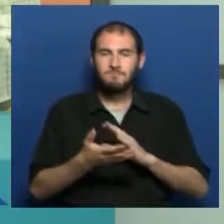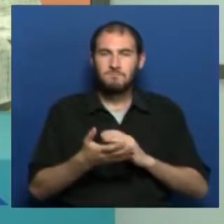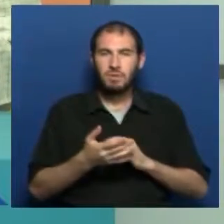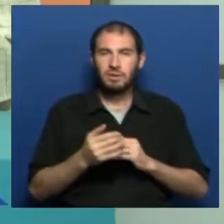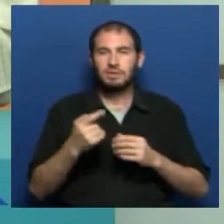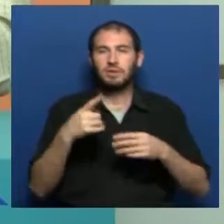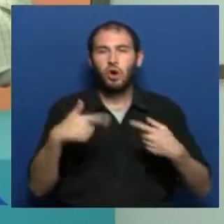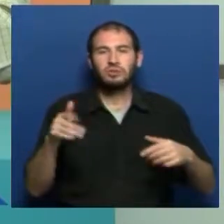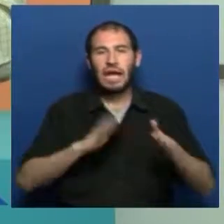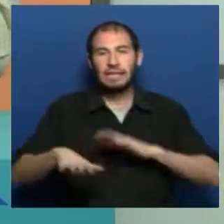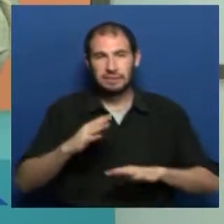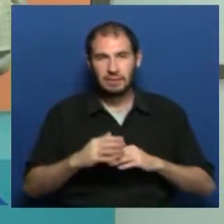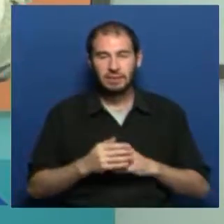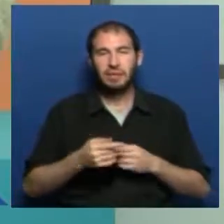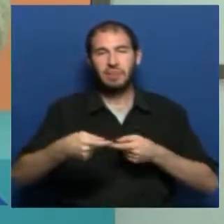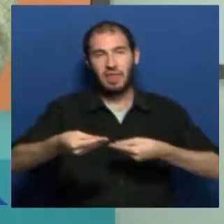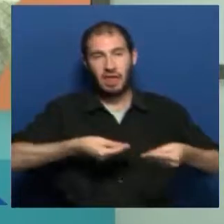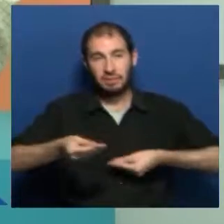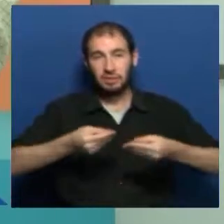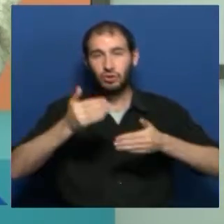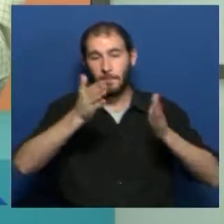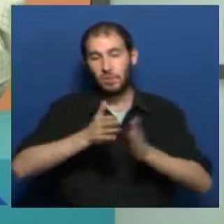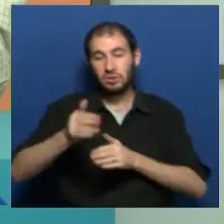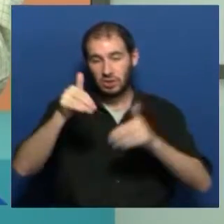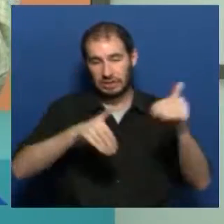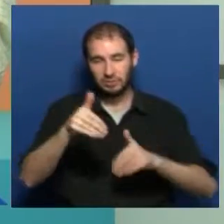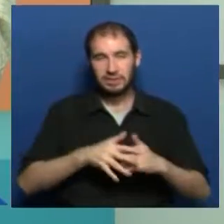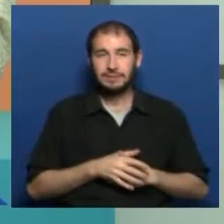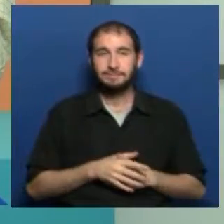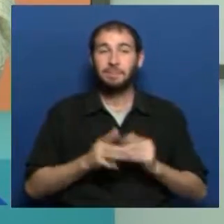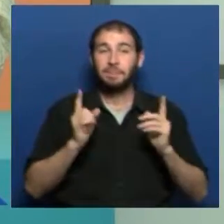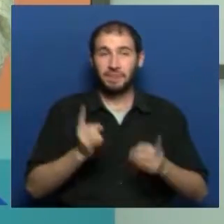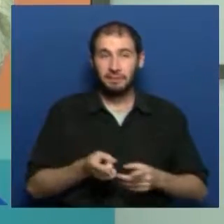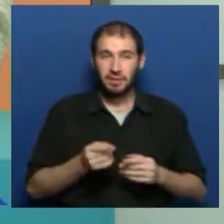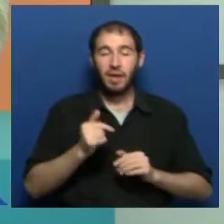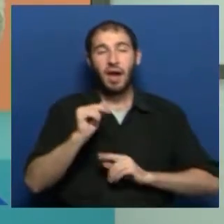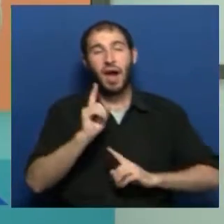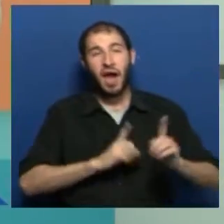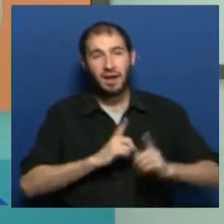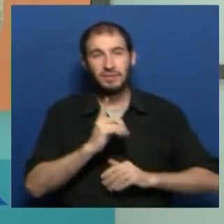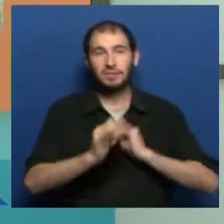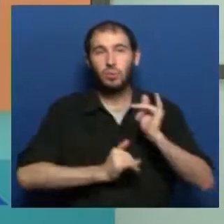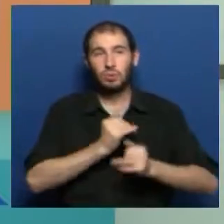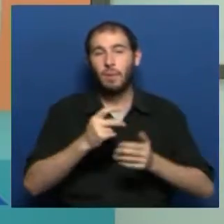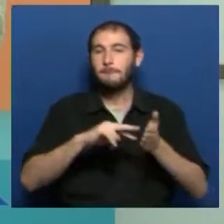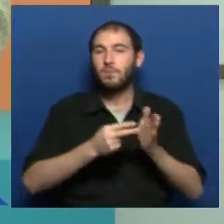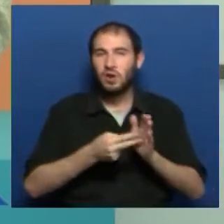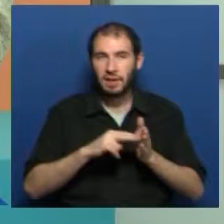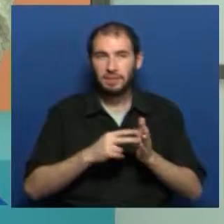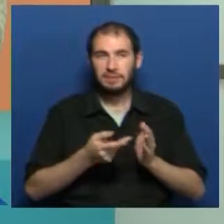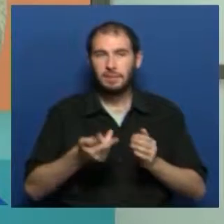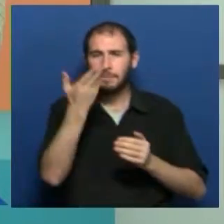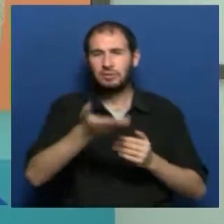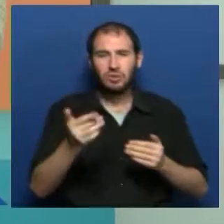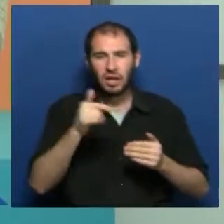la operatividad, desde la administración del proceso electoral, y veo por ahí los problemas que se le suscita a